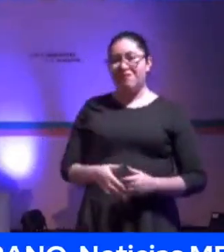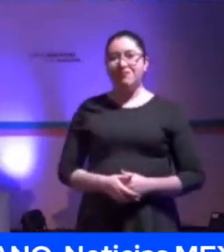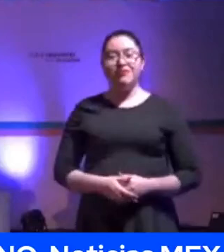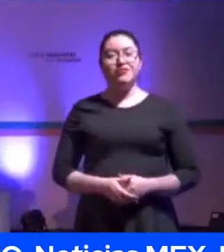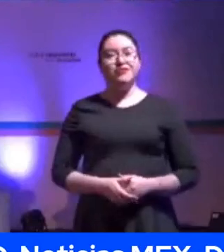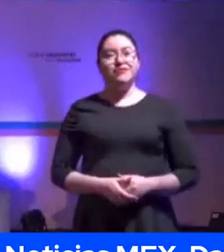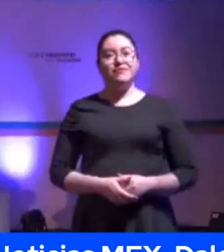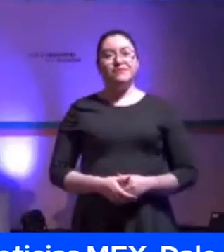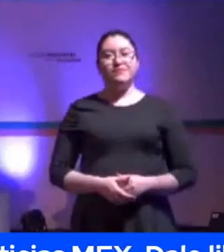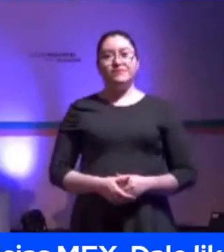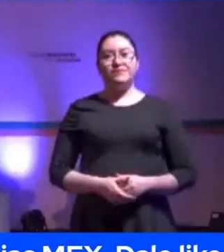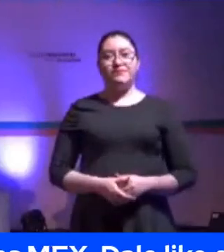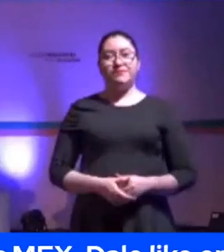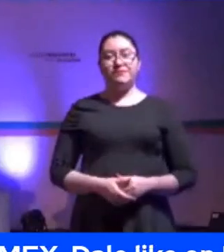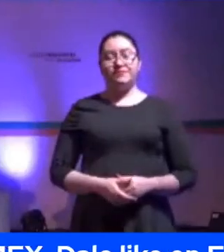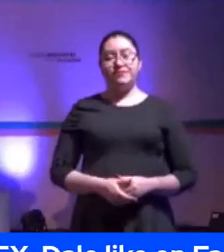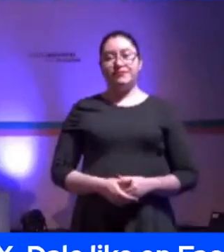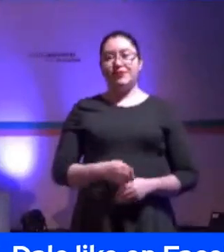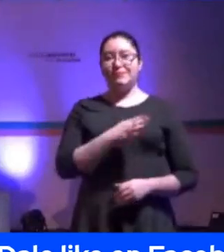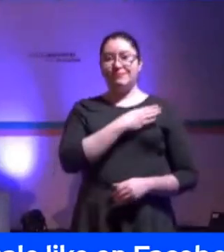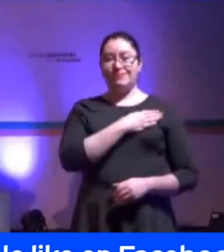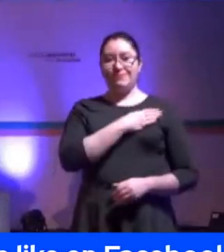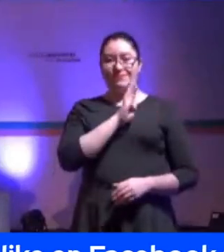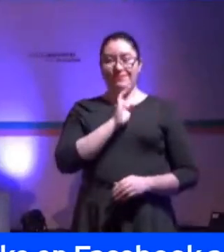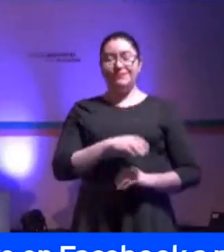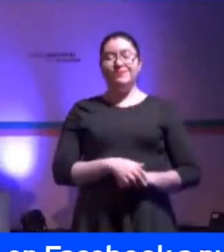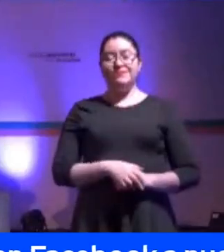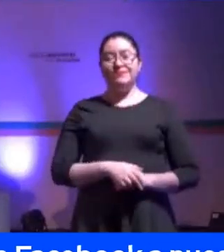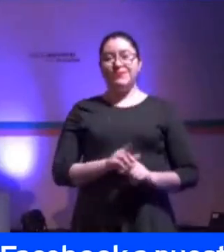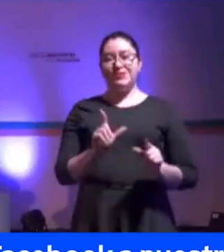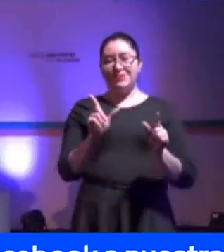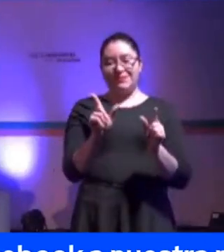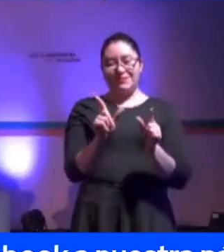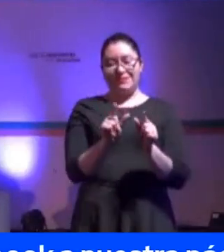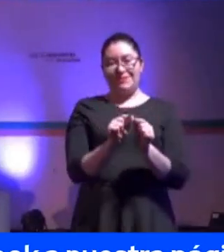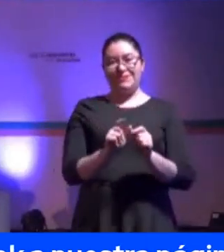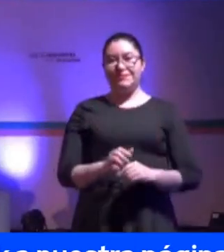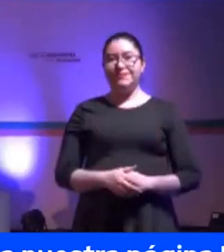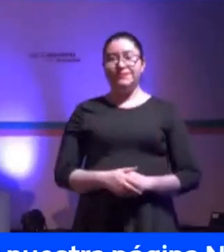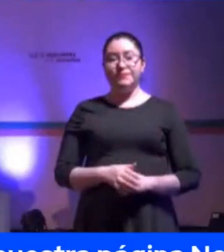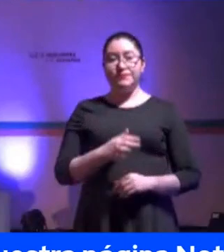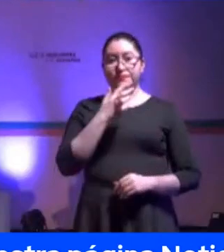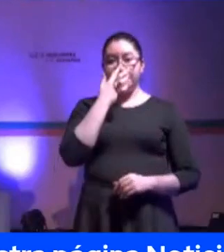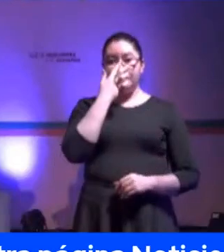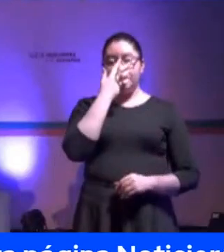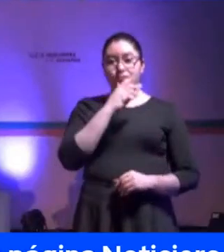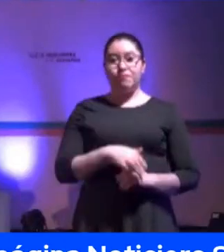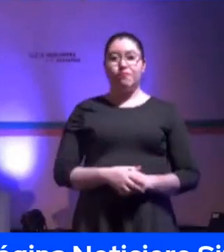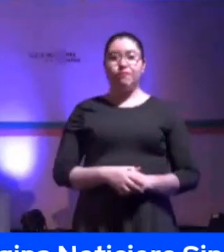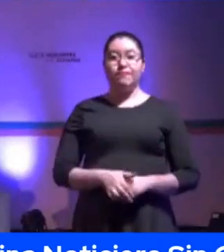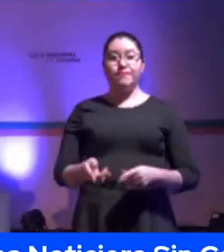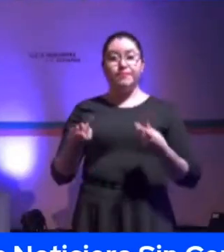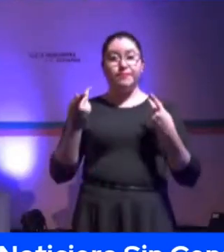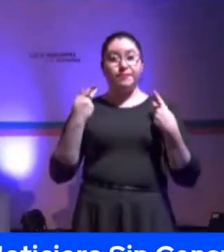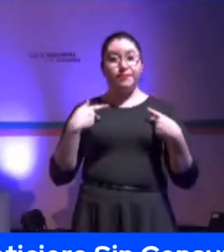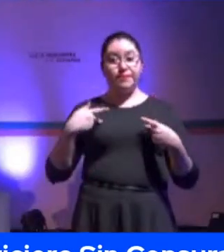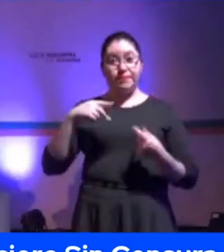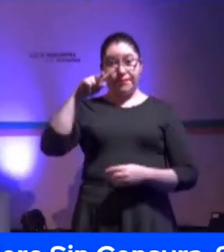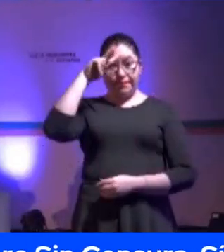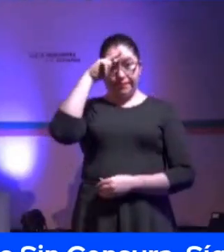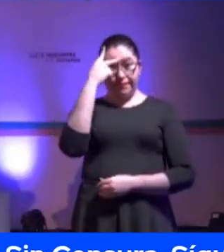¿eh? Tlaxcala existe. Bueno, cierro con lo siguiente. Los mexicanos no